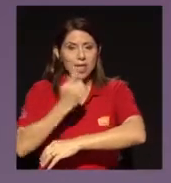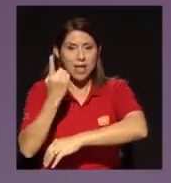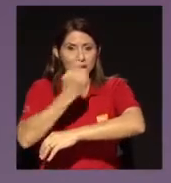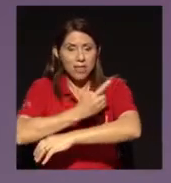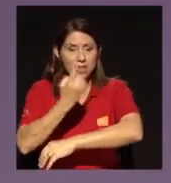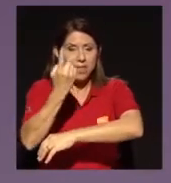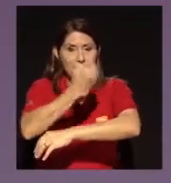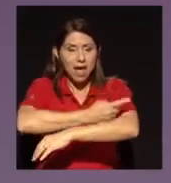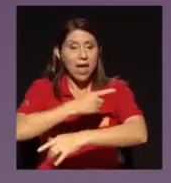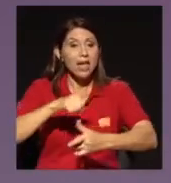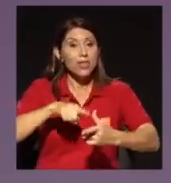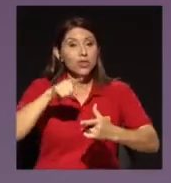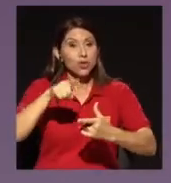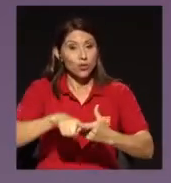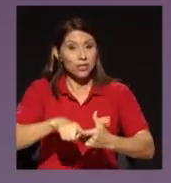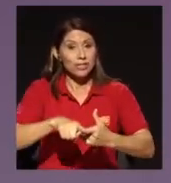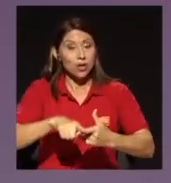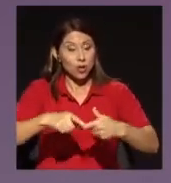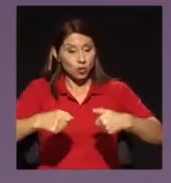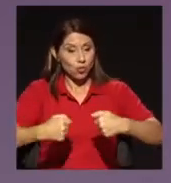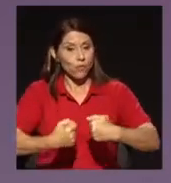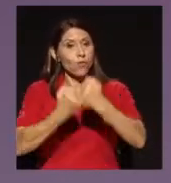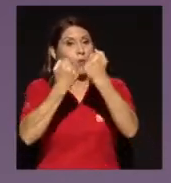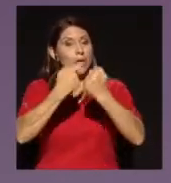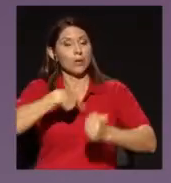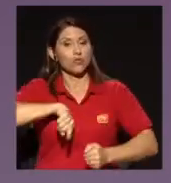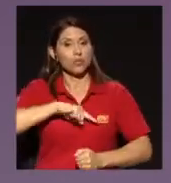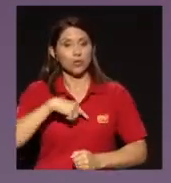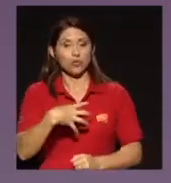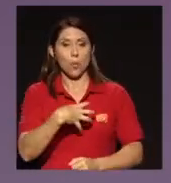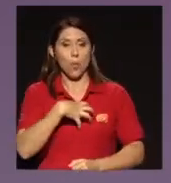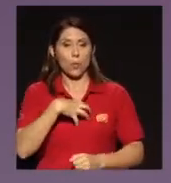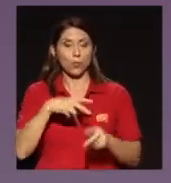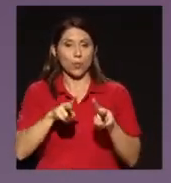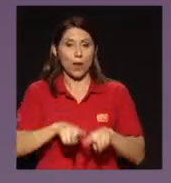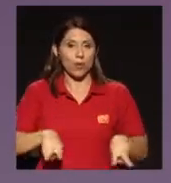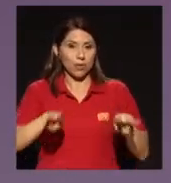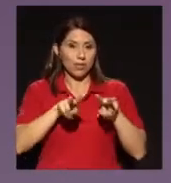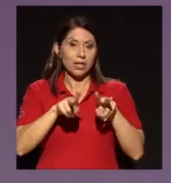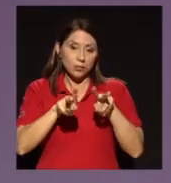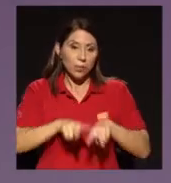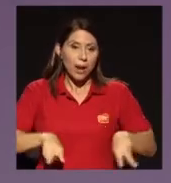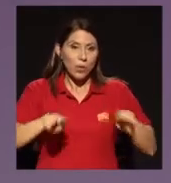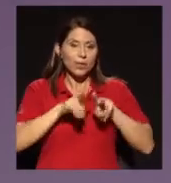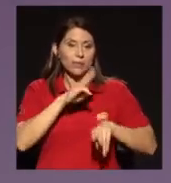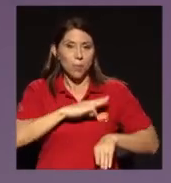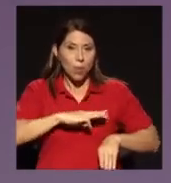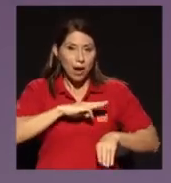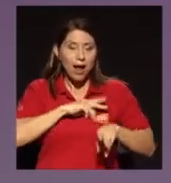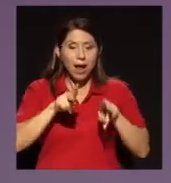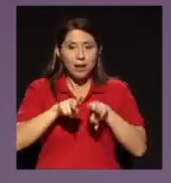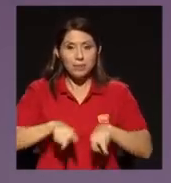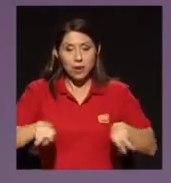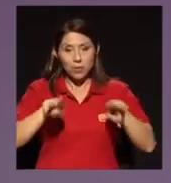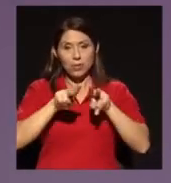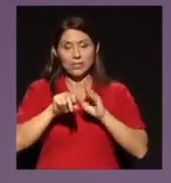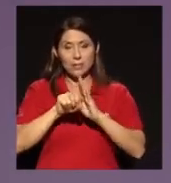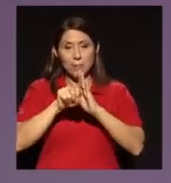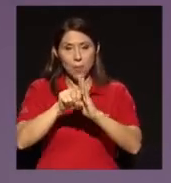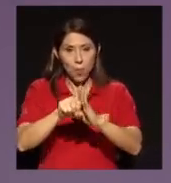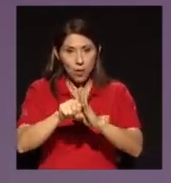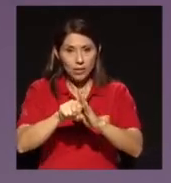nos confrontan con nuestros propios valores, y son correcto. Valores, ¿verdad?, morales, uh-huh. son valores simbólicos,